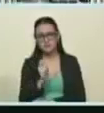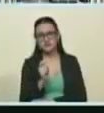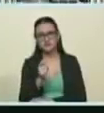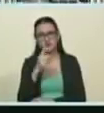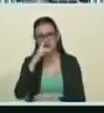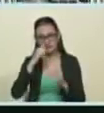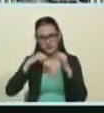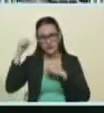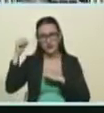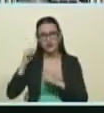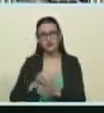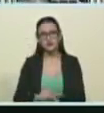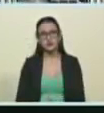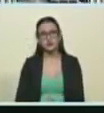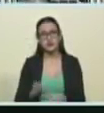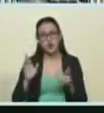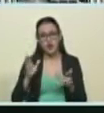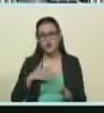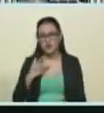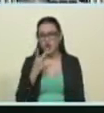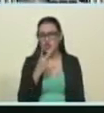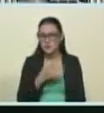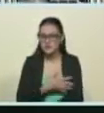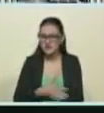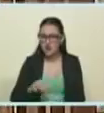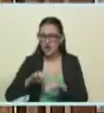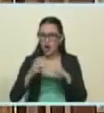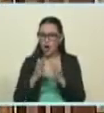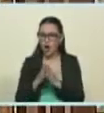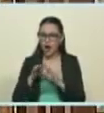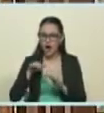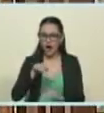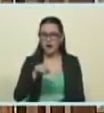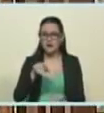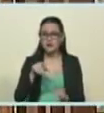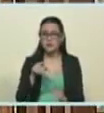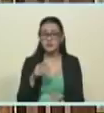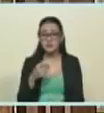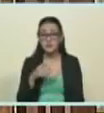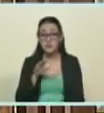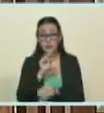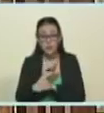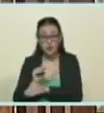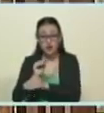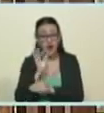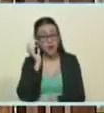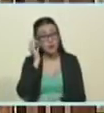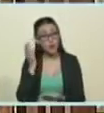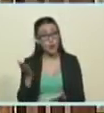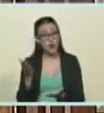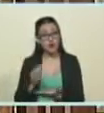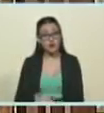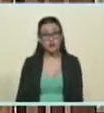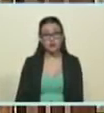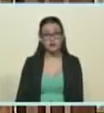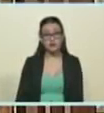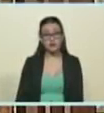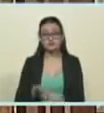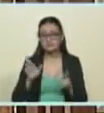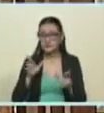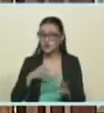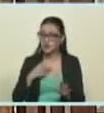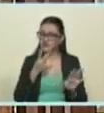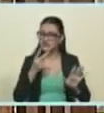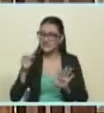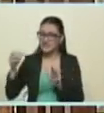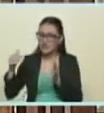amor mayor. Quiero llegar a los 2 millones de hogares de la patria para proteger a las mujeres jefas de hogar. Quiero llegar a los 700.000